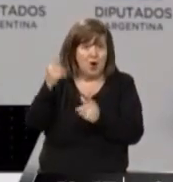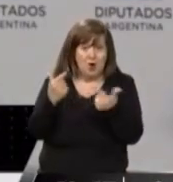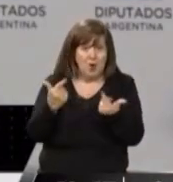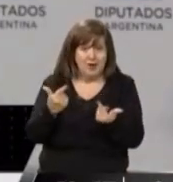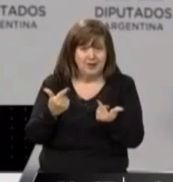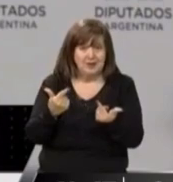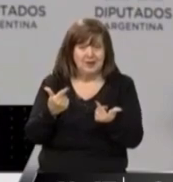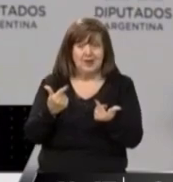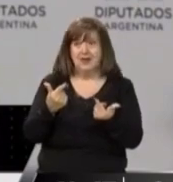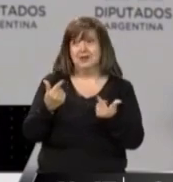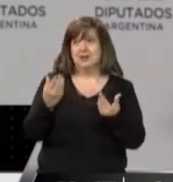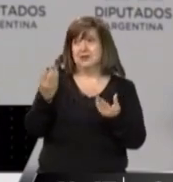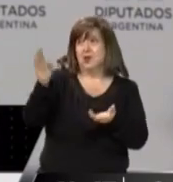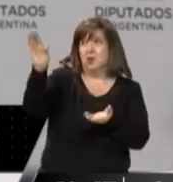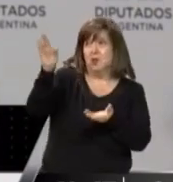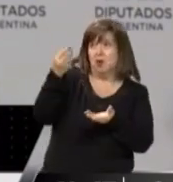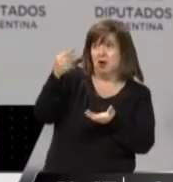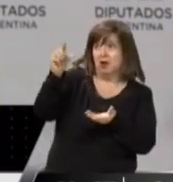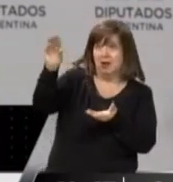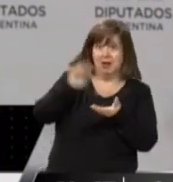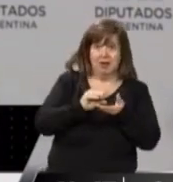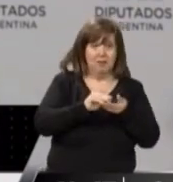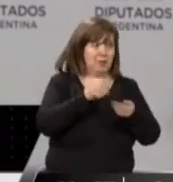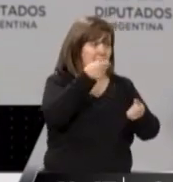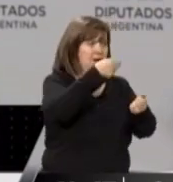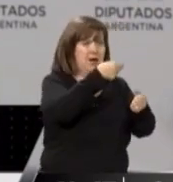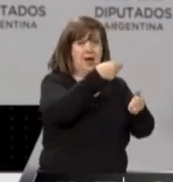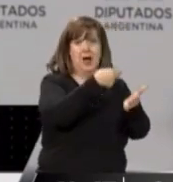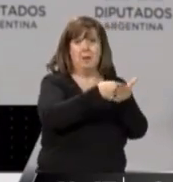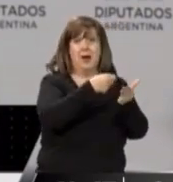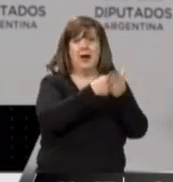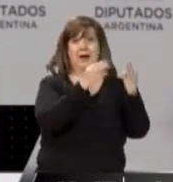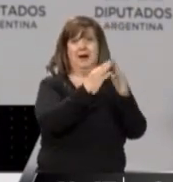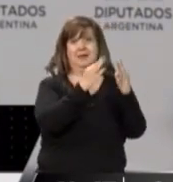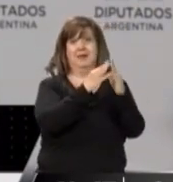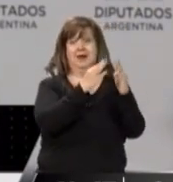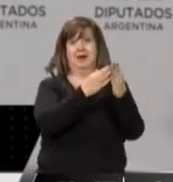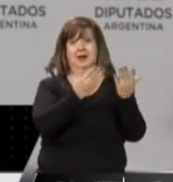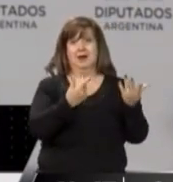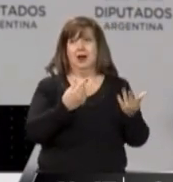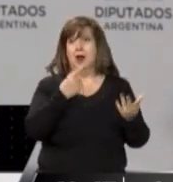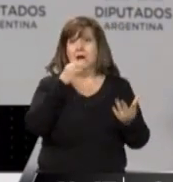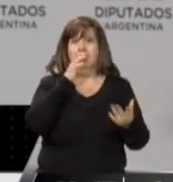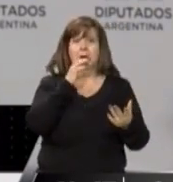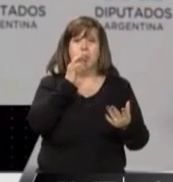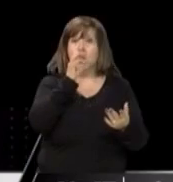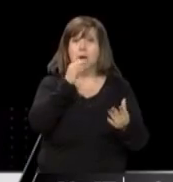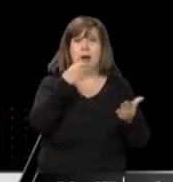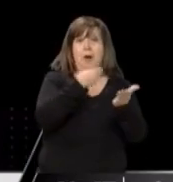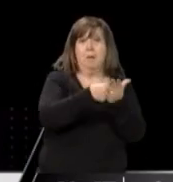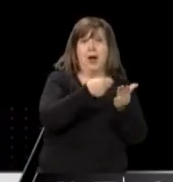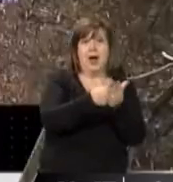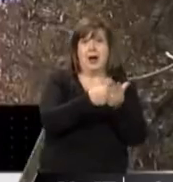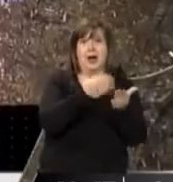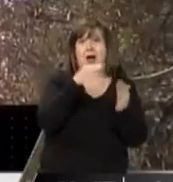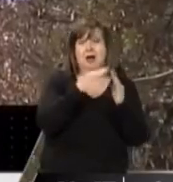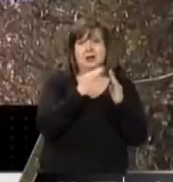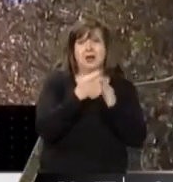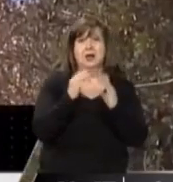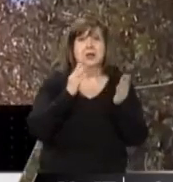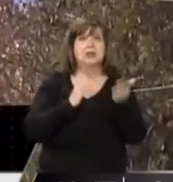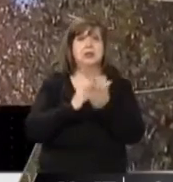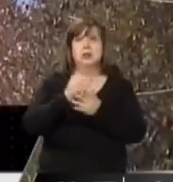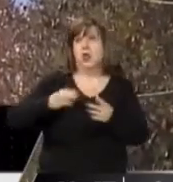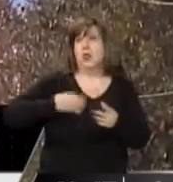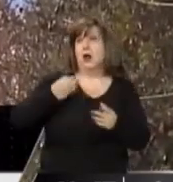oferta y por otro lado estamos condenando los inquilinos a siempre ser inquilino porque no le estamos permitiendo Acceder al crédito hipotecario por eso